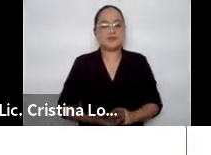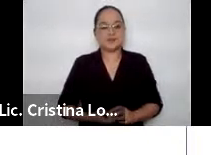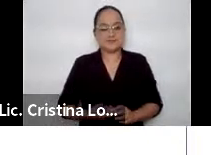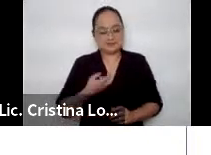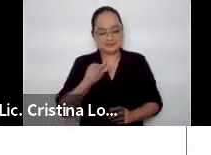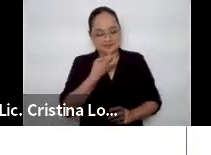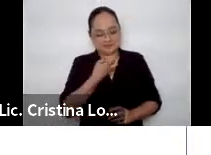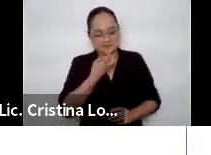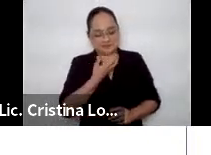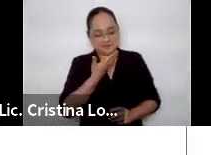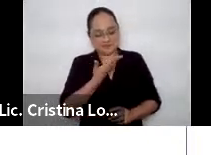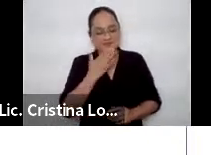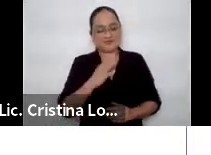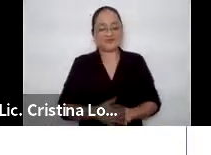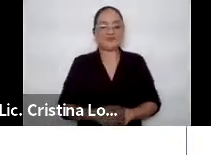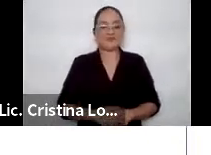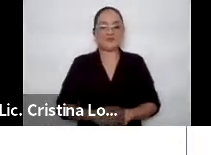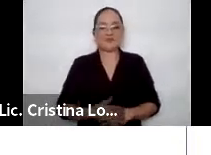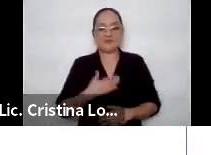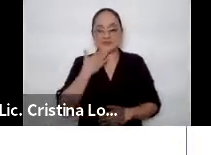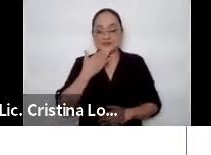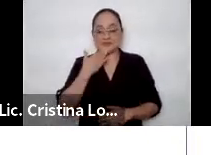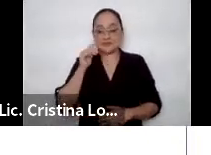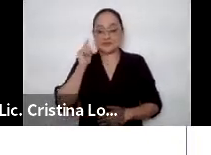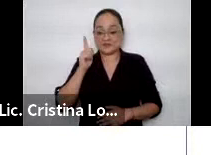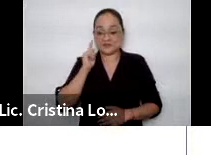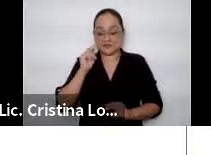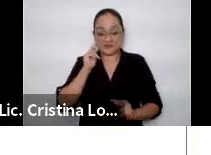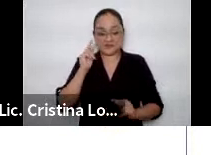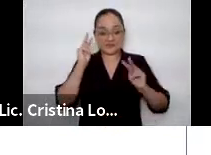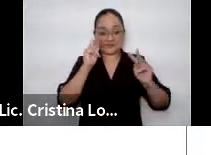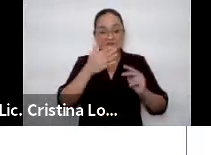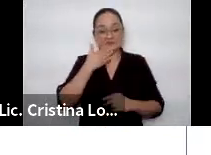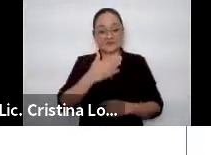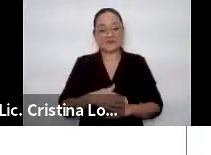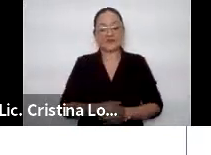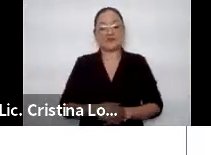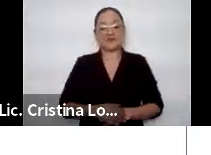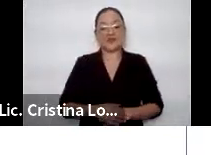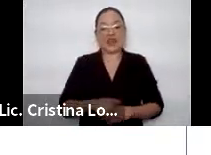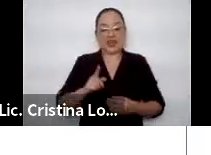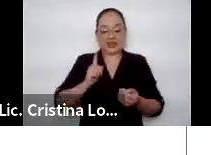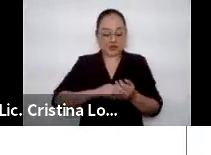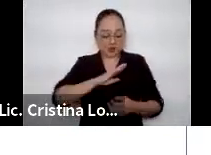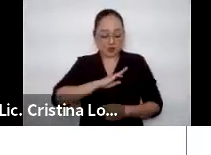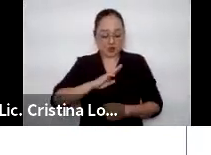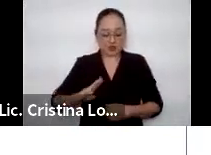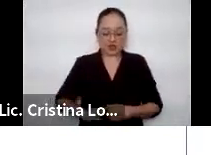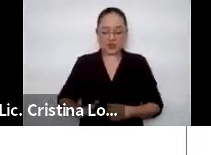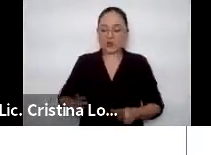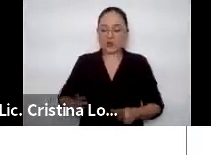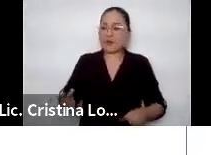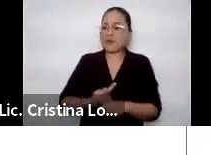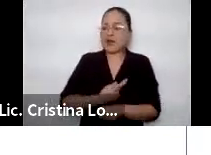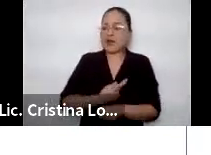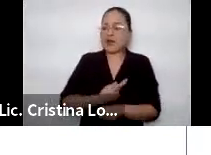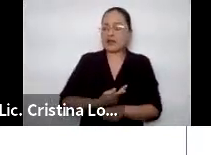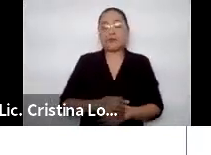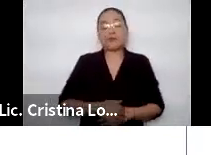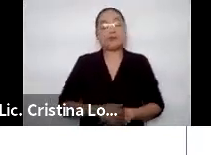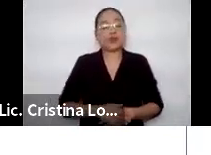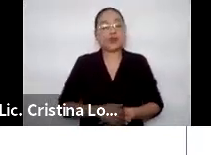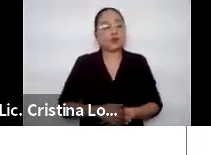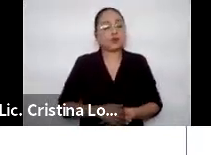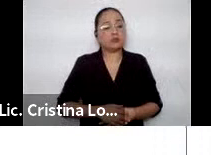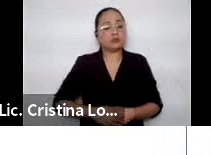Aquí estamos. Bien, espero que se esté visualizando. Si la jurisprudencia de los municipios, vean, la jurisprudencia